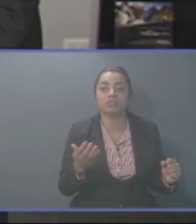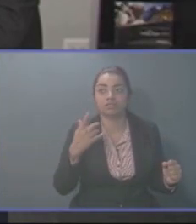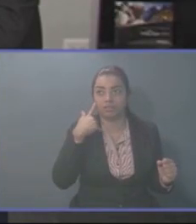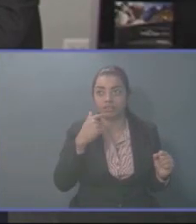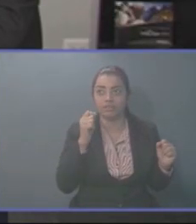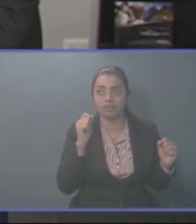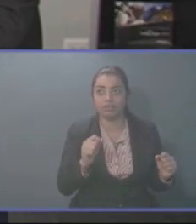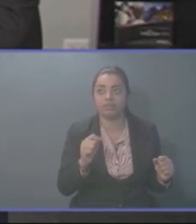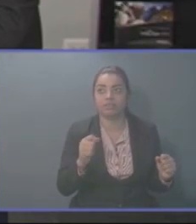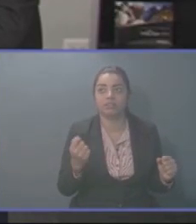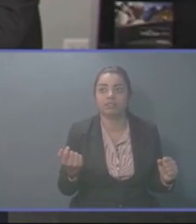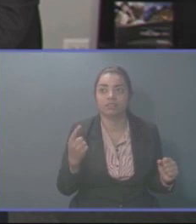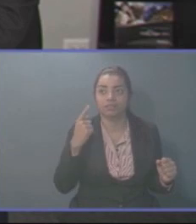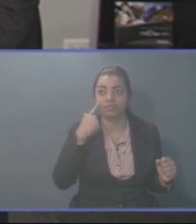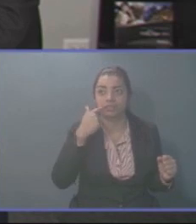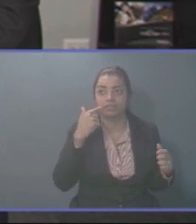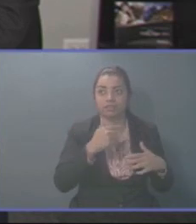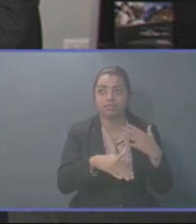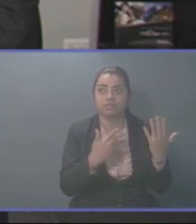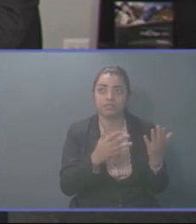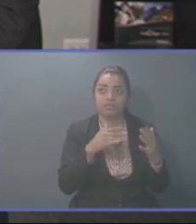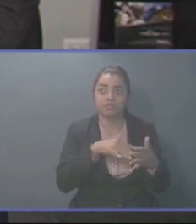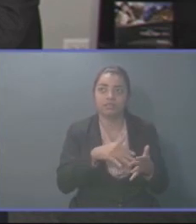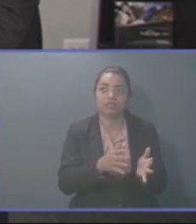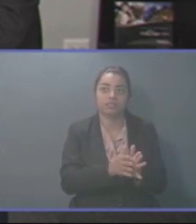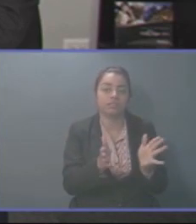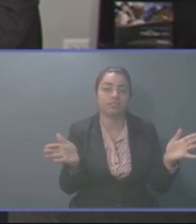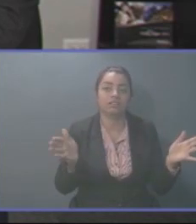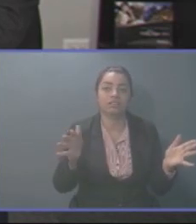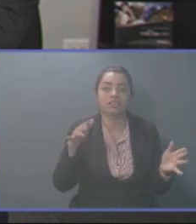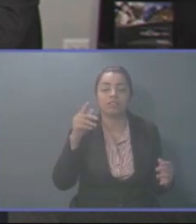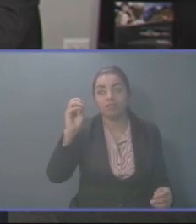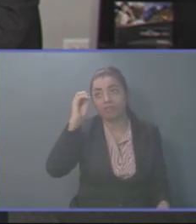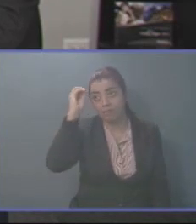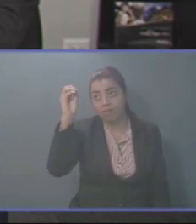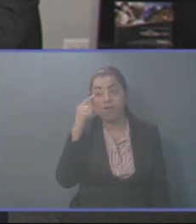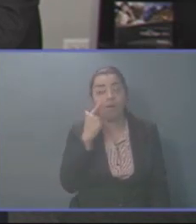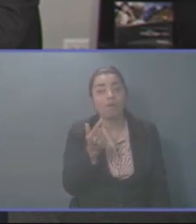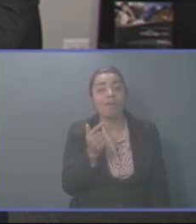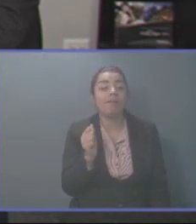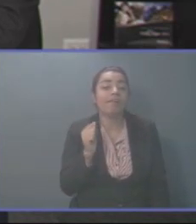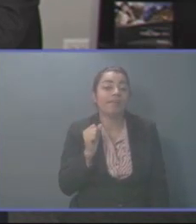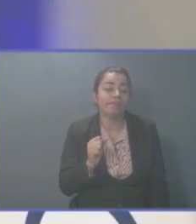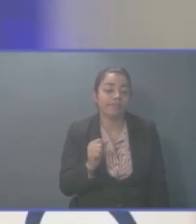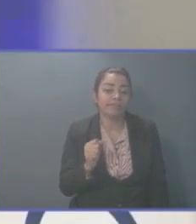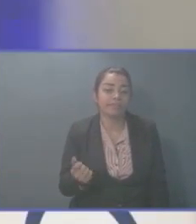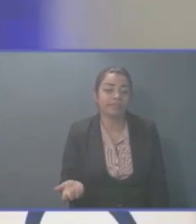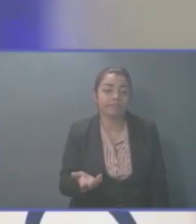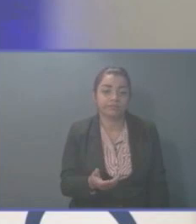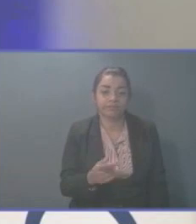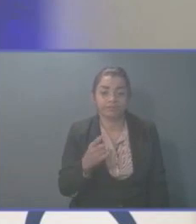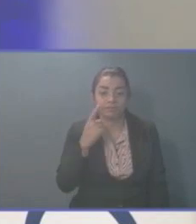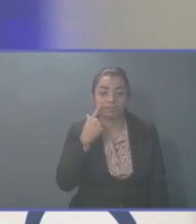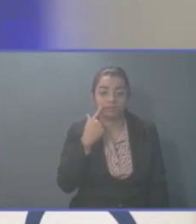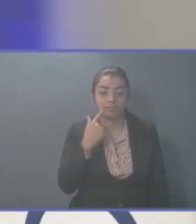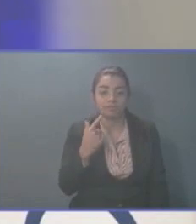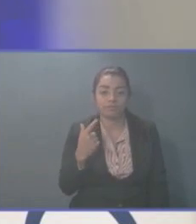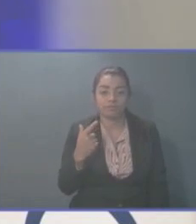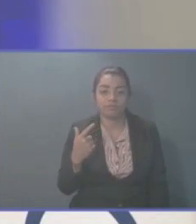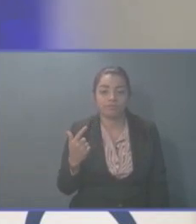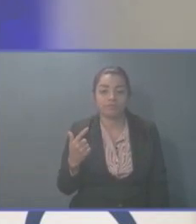se manipule la opinión pública alrededor de una acción que quiere justificarse, pero no